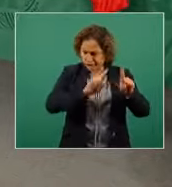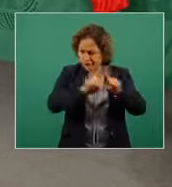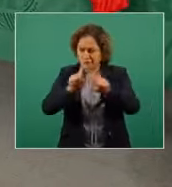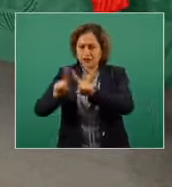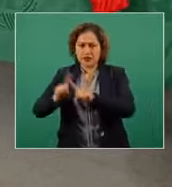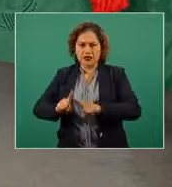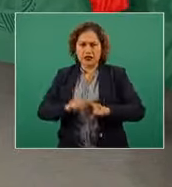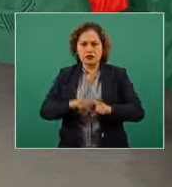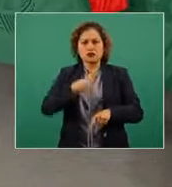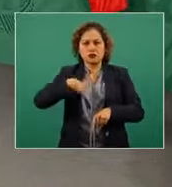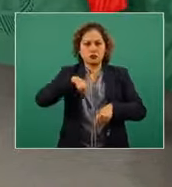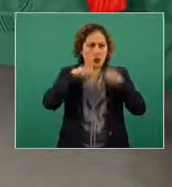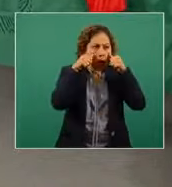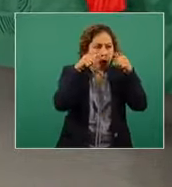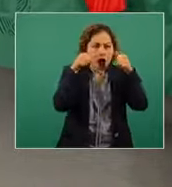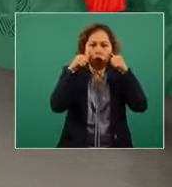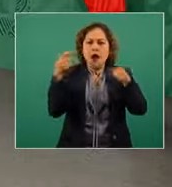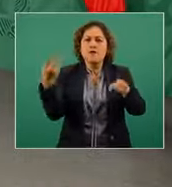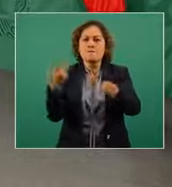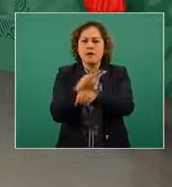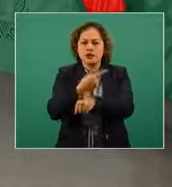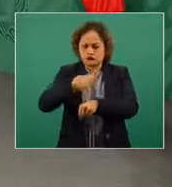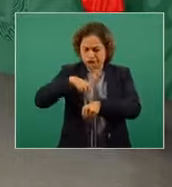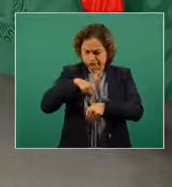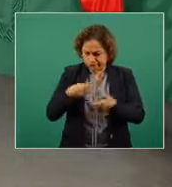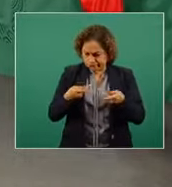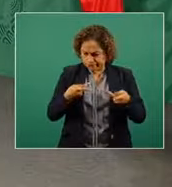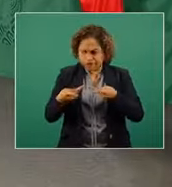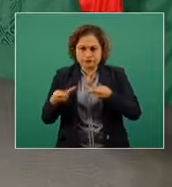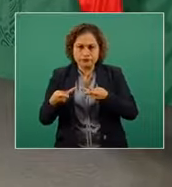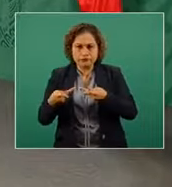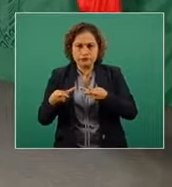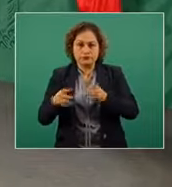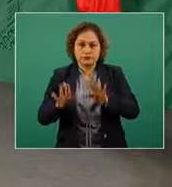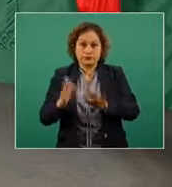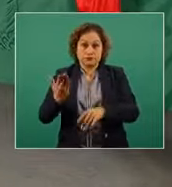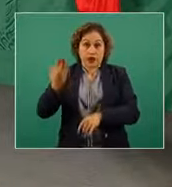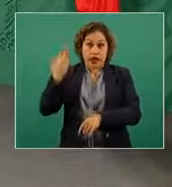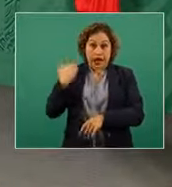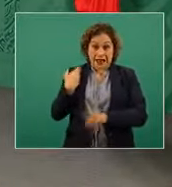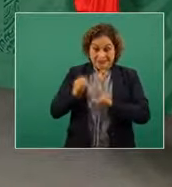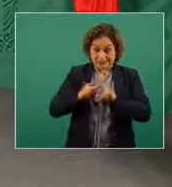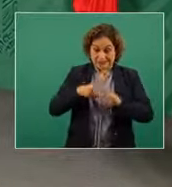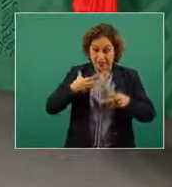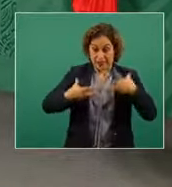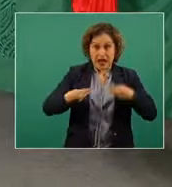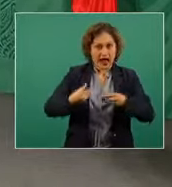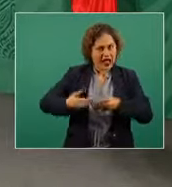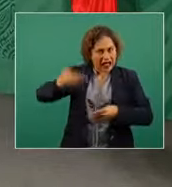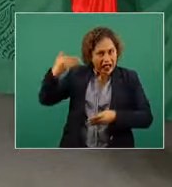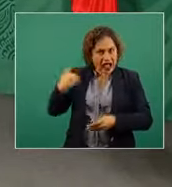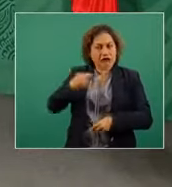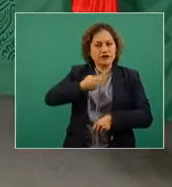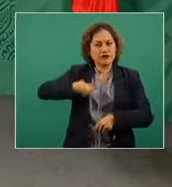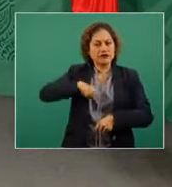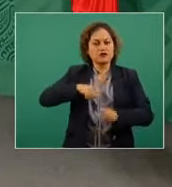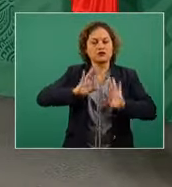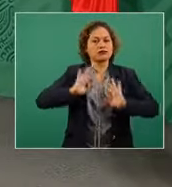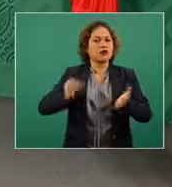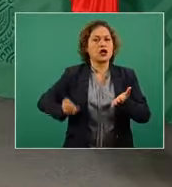Antes de la pandemia se decidió crear el Instituto de Salud para el